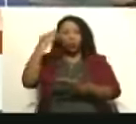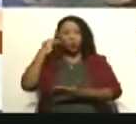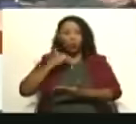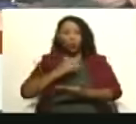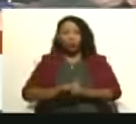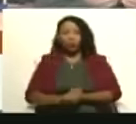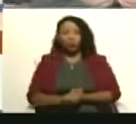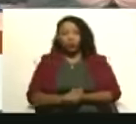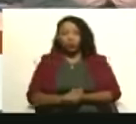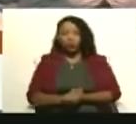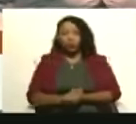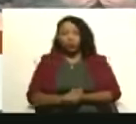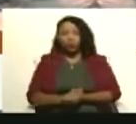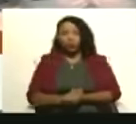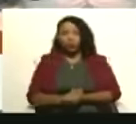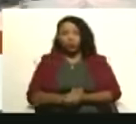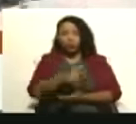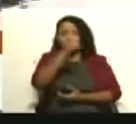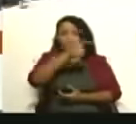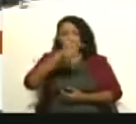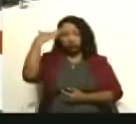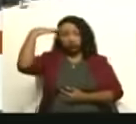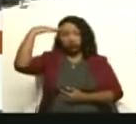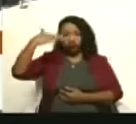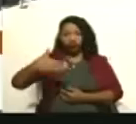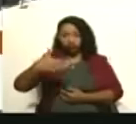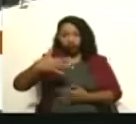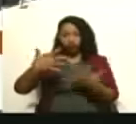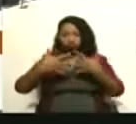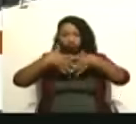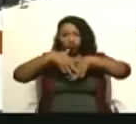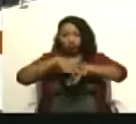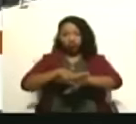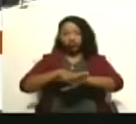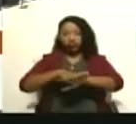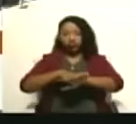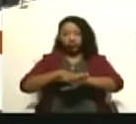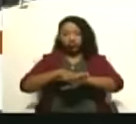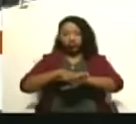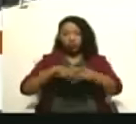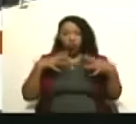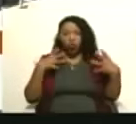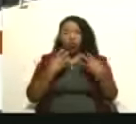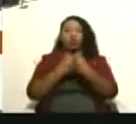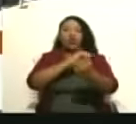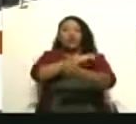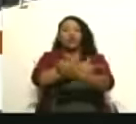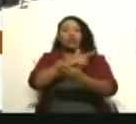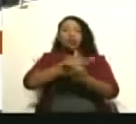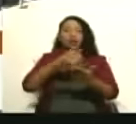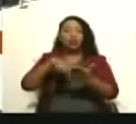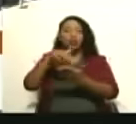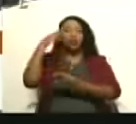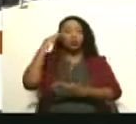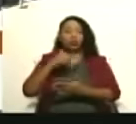Bolivariana. Ciudadanos, generales y almirantes integrantes del Estado Mayor Conjunto de la Fuerza Armada Nacional